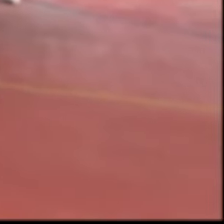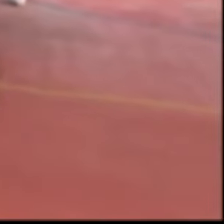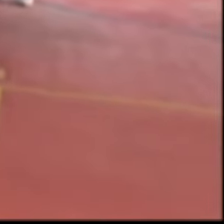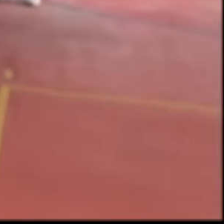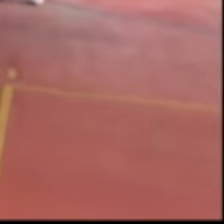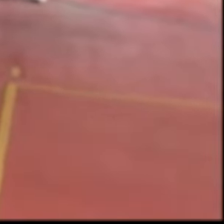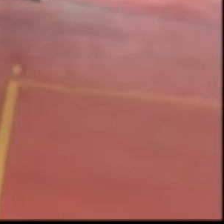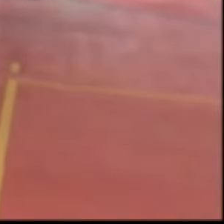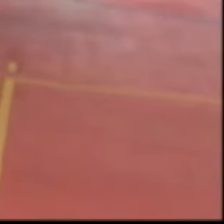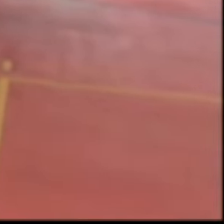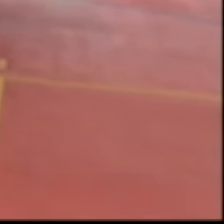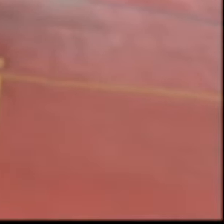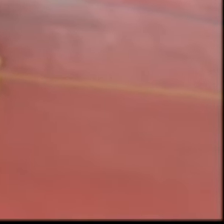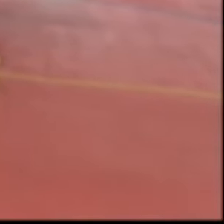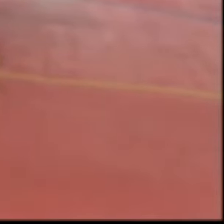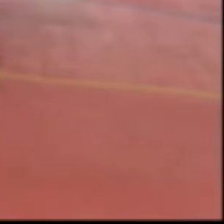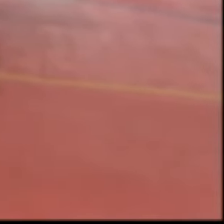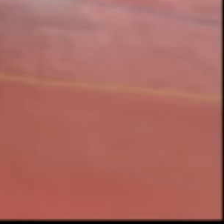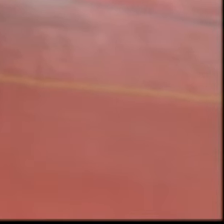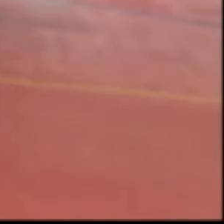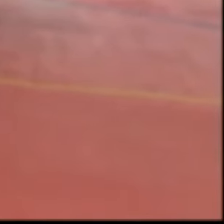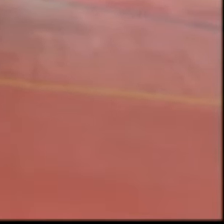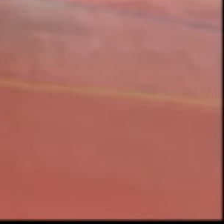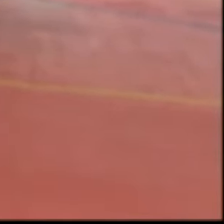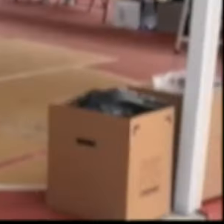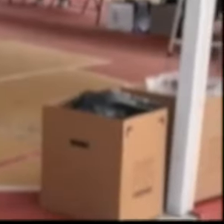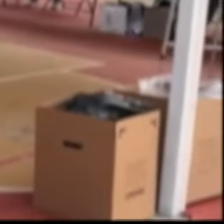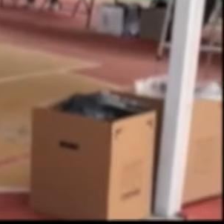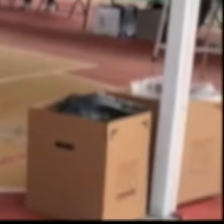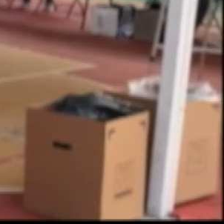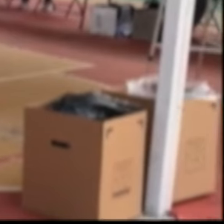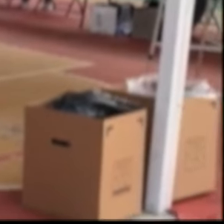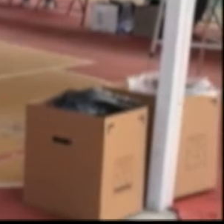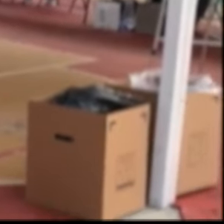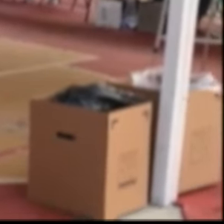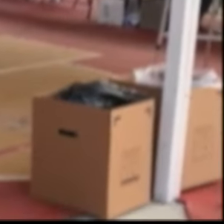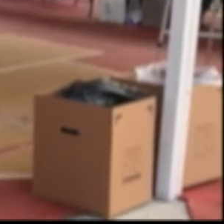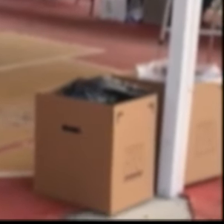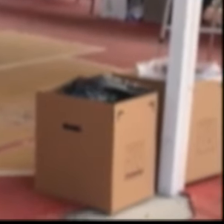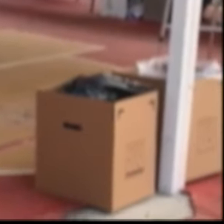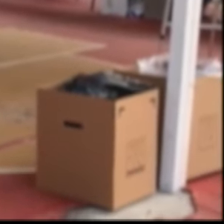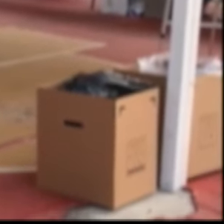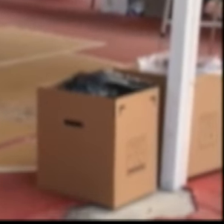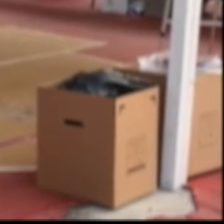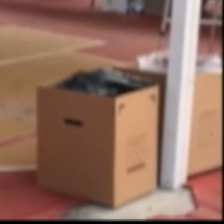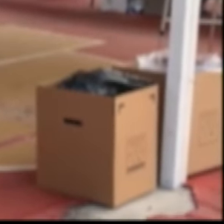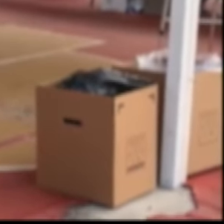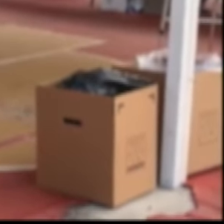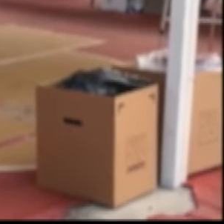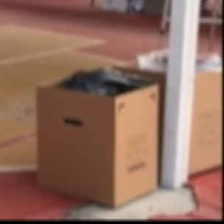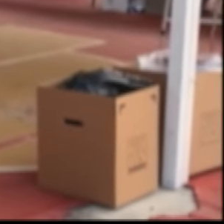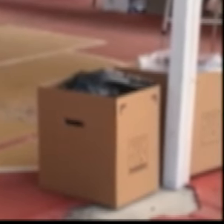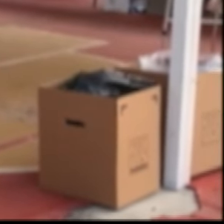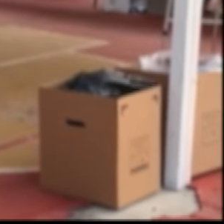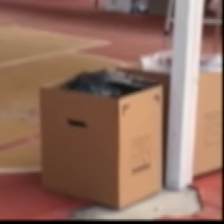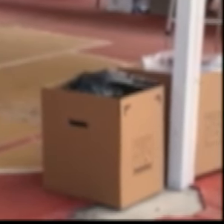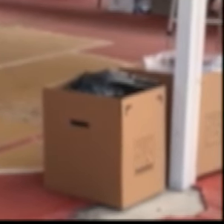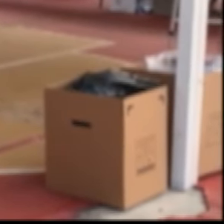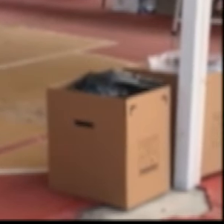entornos y contextos muy concretos, pues sí haya distintos tipos de dificultades, ¿no?